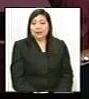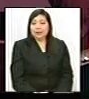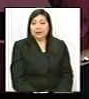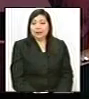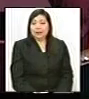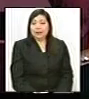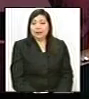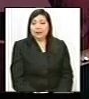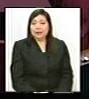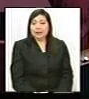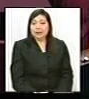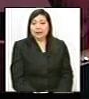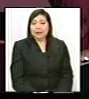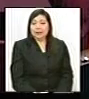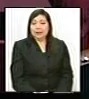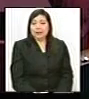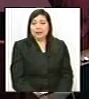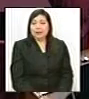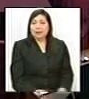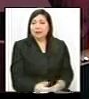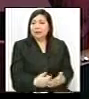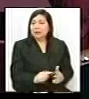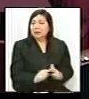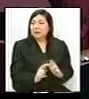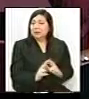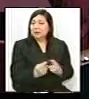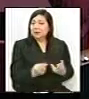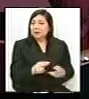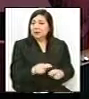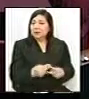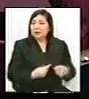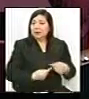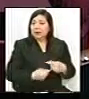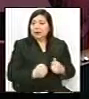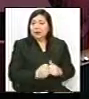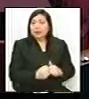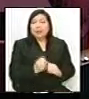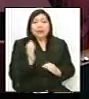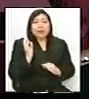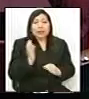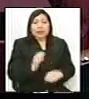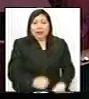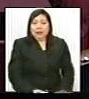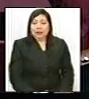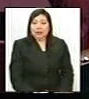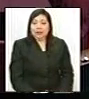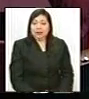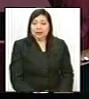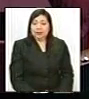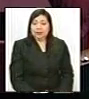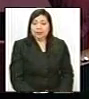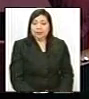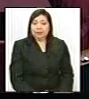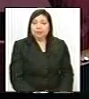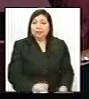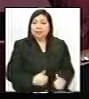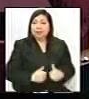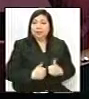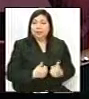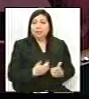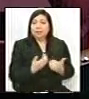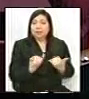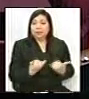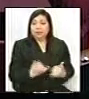un minuto antes de las 8 de la mañana ya se encontraba presente exponiendo la situación que viven en